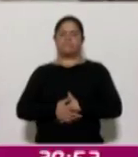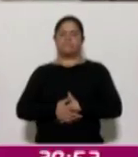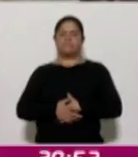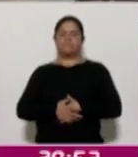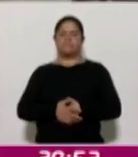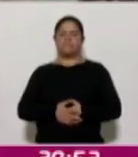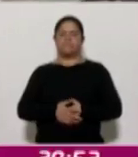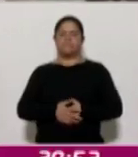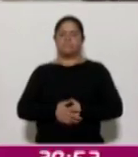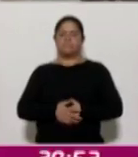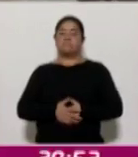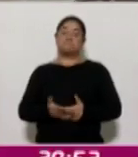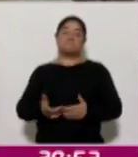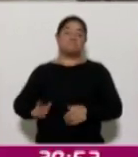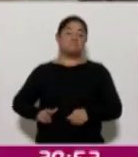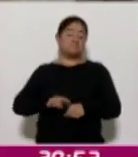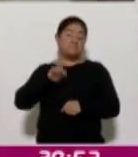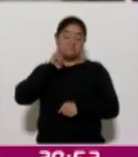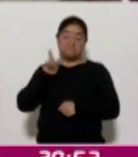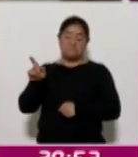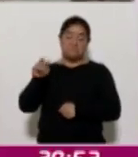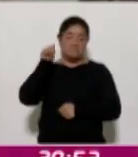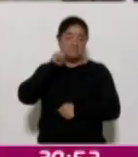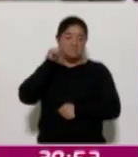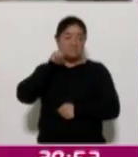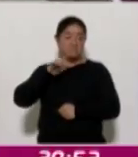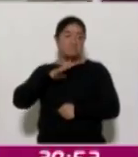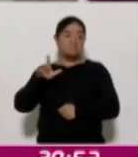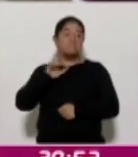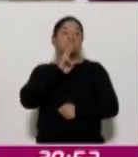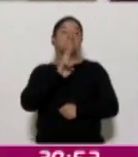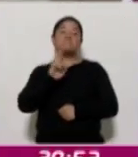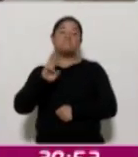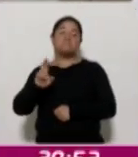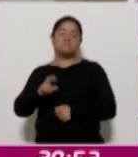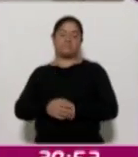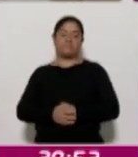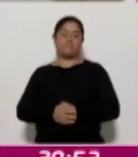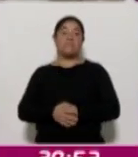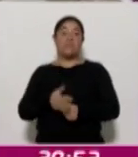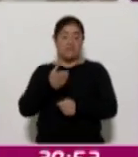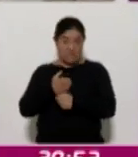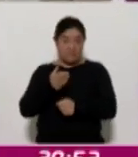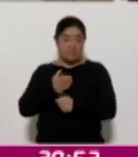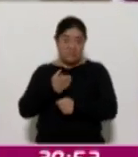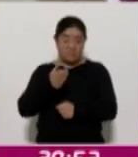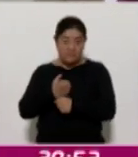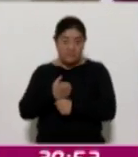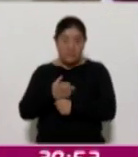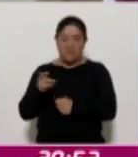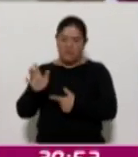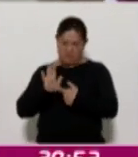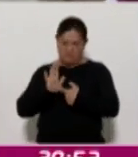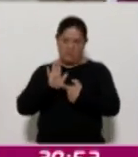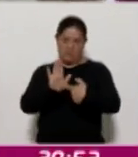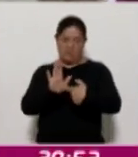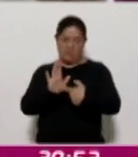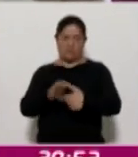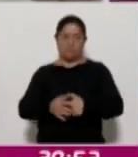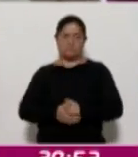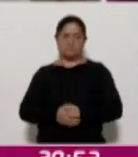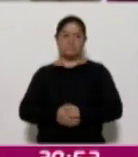La gobernadora siempre ha sido una persona de resultados y hasta el momento los está dando. Está